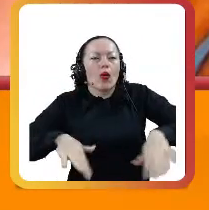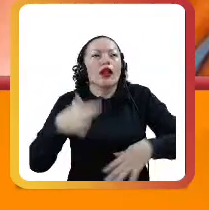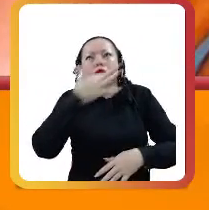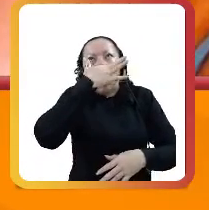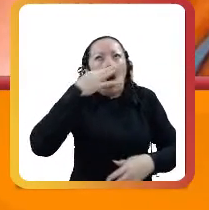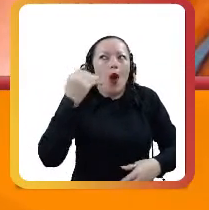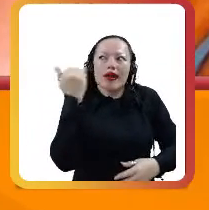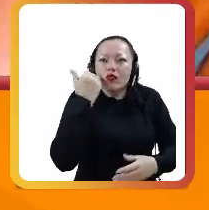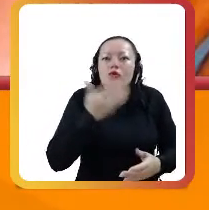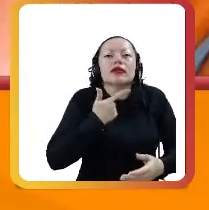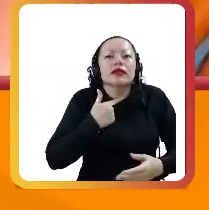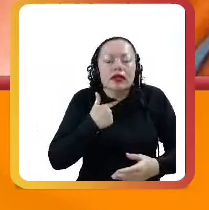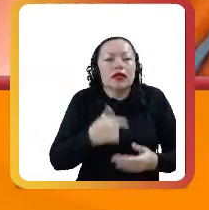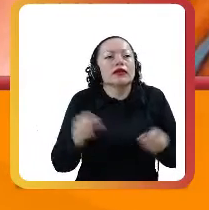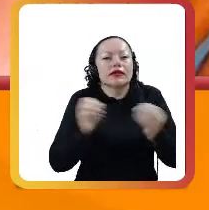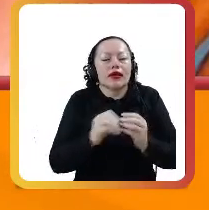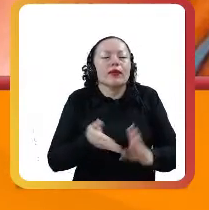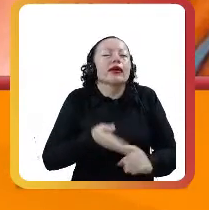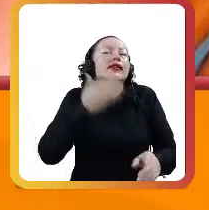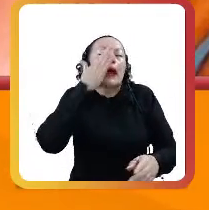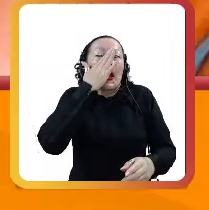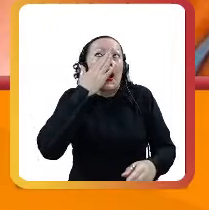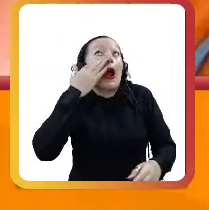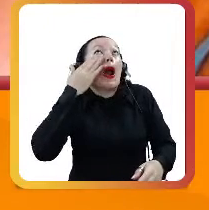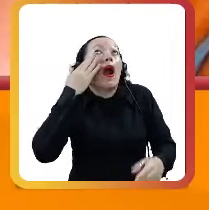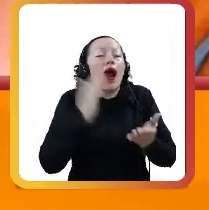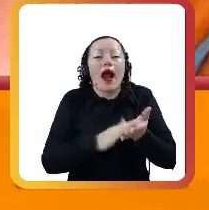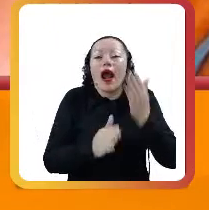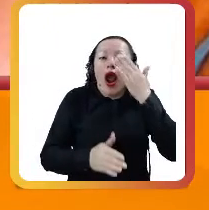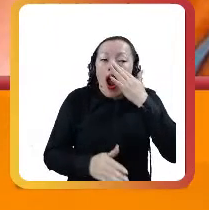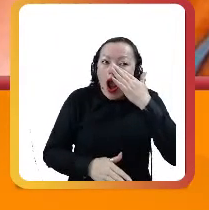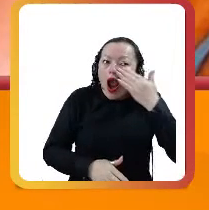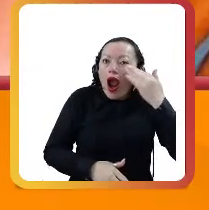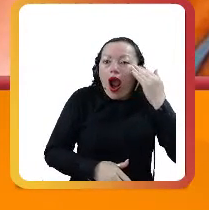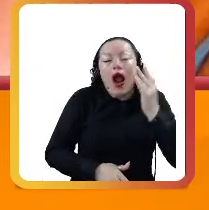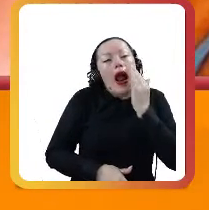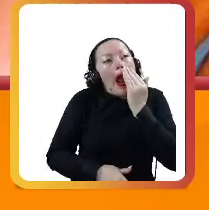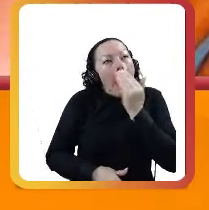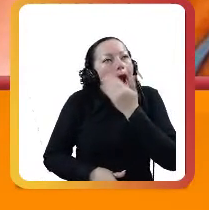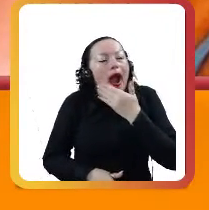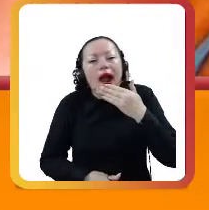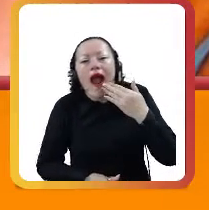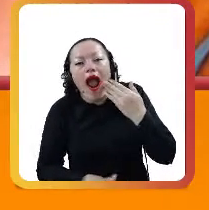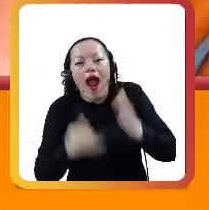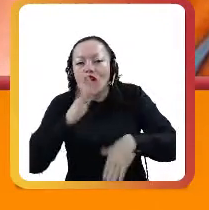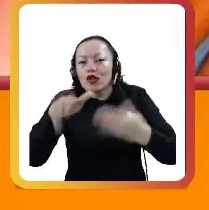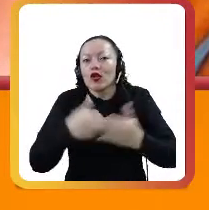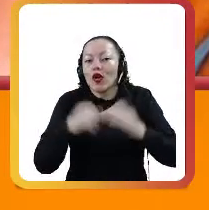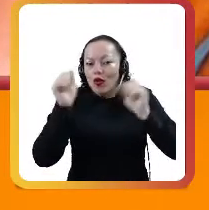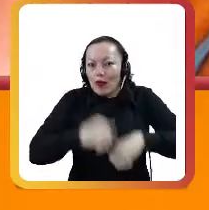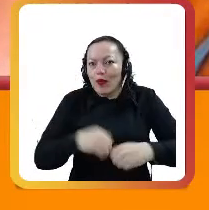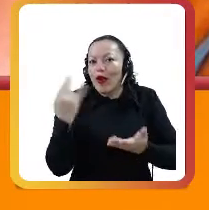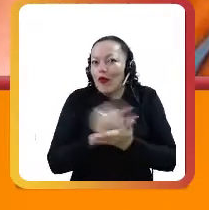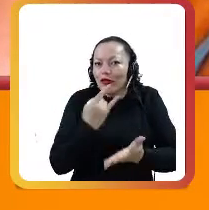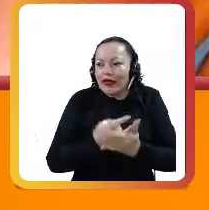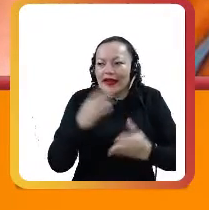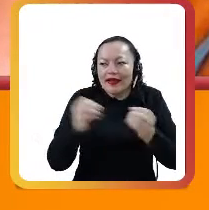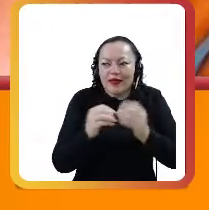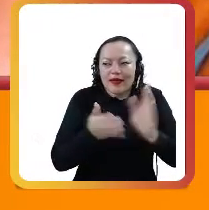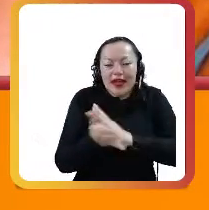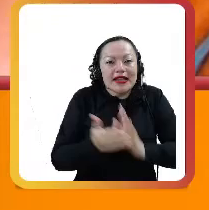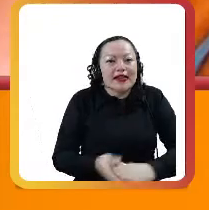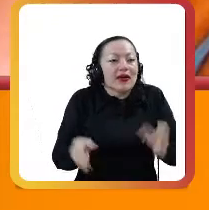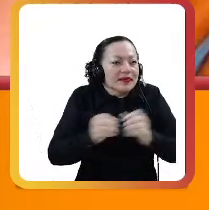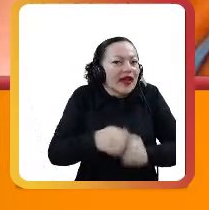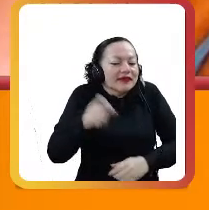mujeres, van a querer aplicarse la mascarilla con cositas que tenemos en casa y que, bueno, pueden funcionar. Y si por lo menos no funcionan, en algo nos